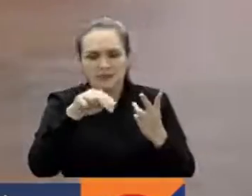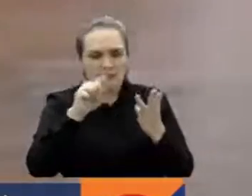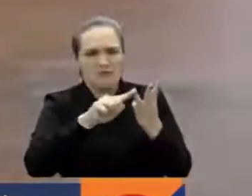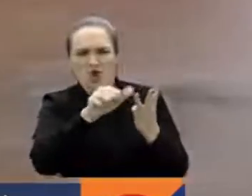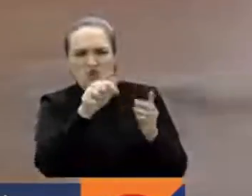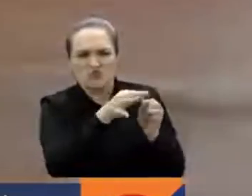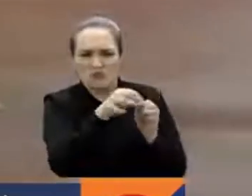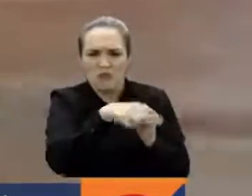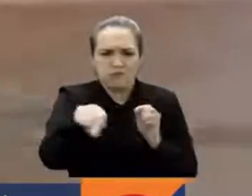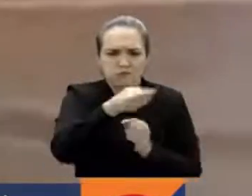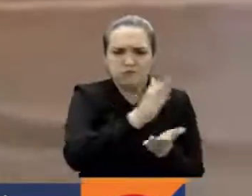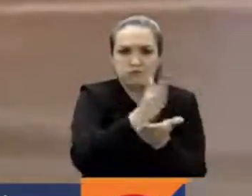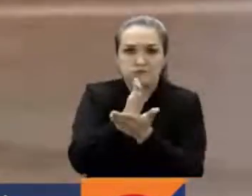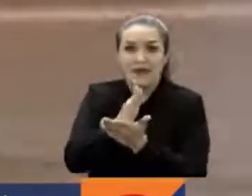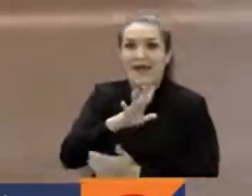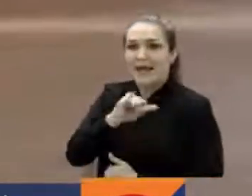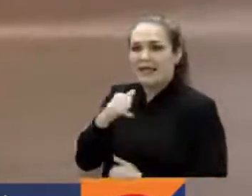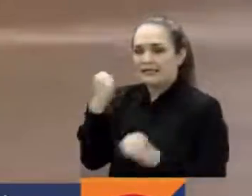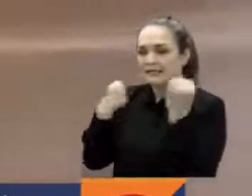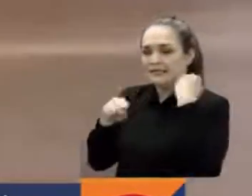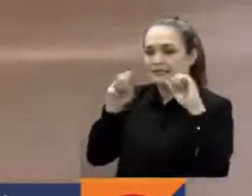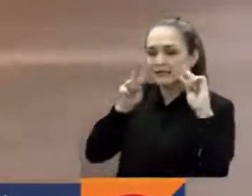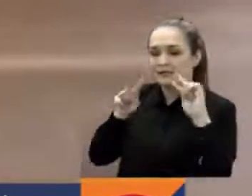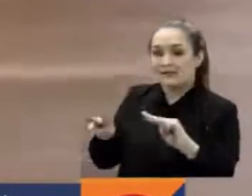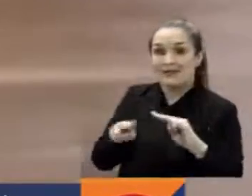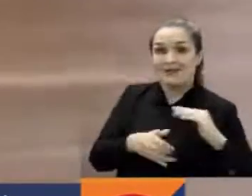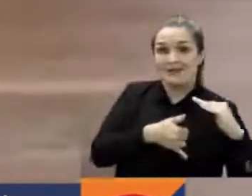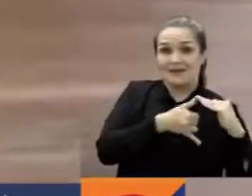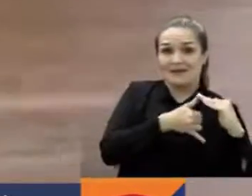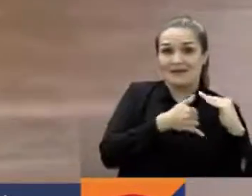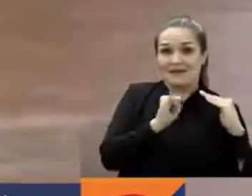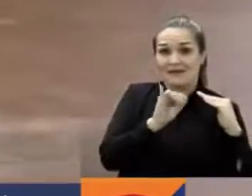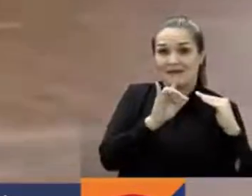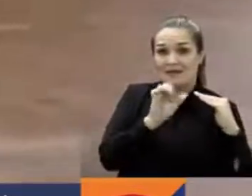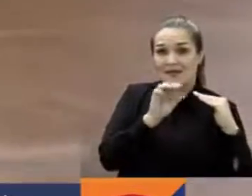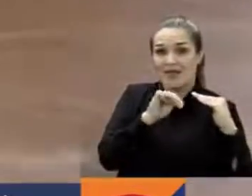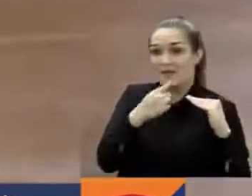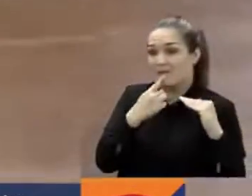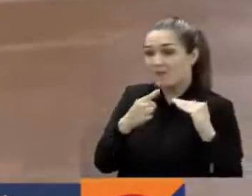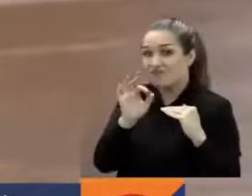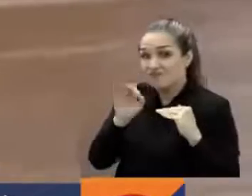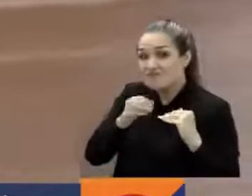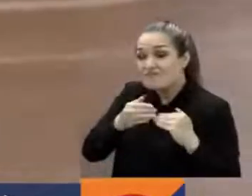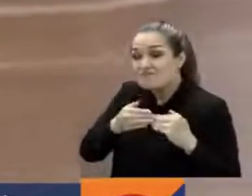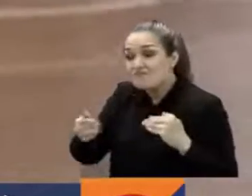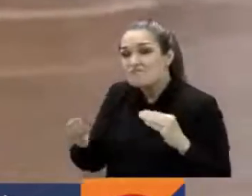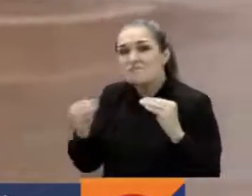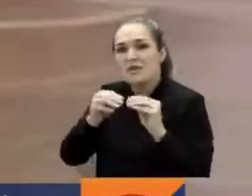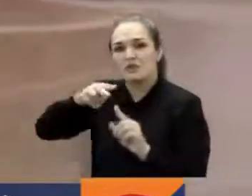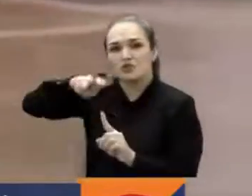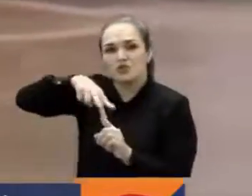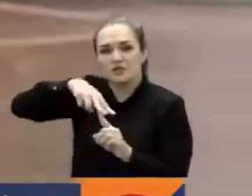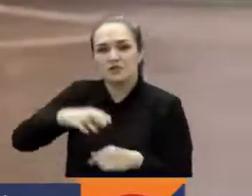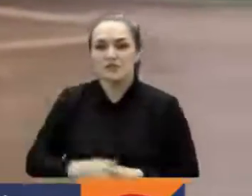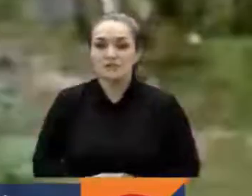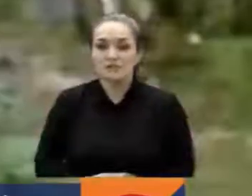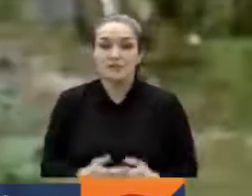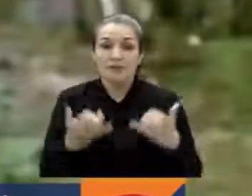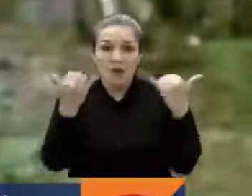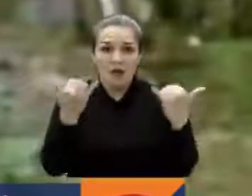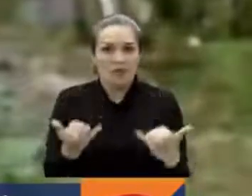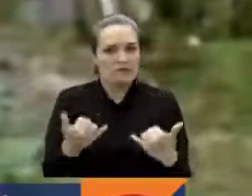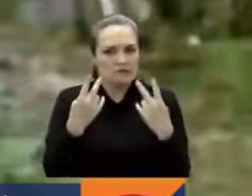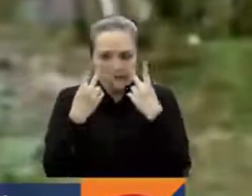alerta, ya que según el IDEAM, la temporada de lluvias se extenderá por 2 meses más. Sigue marcando